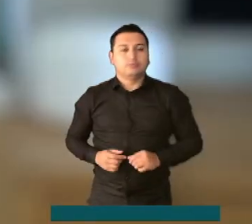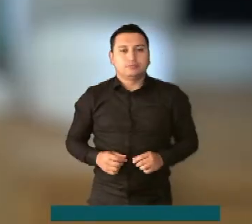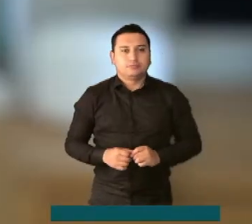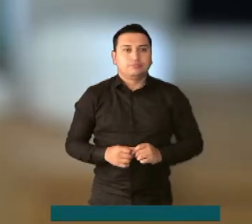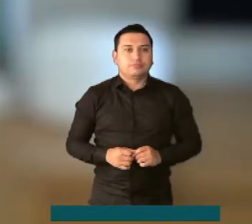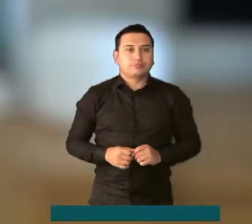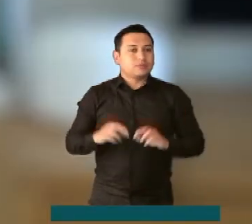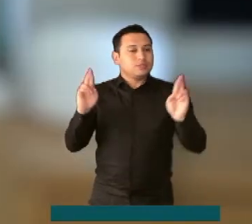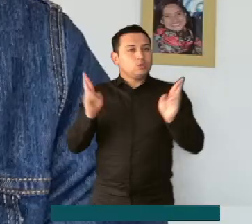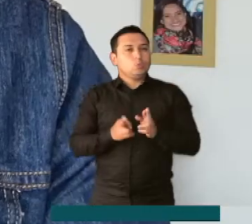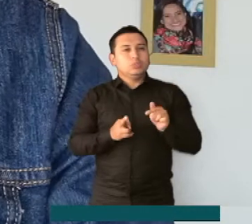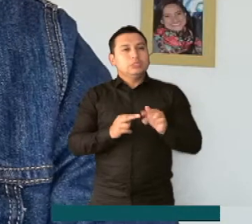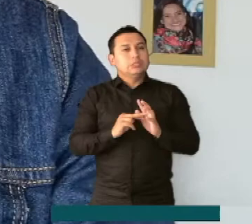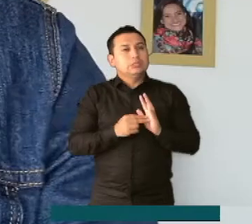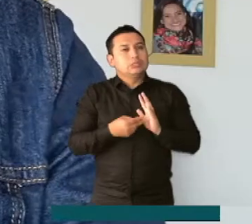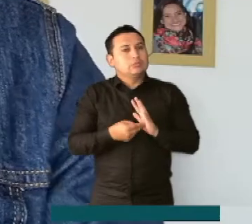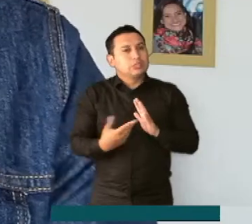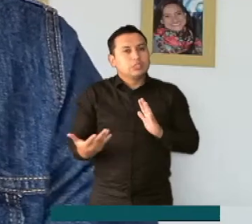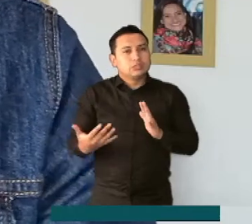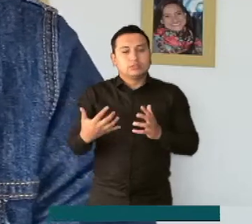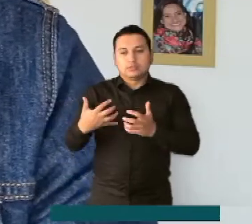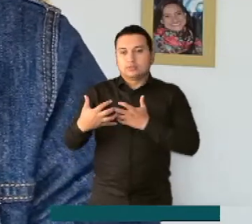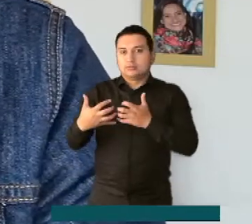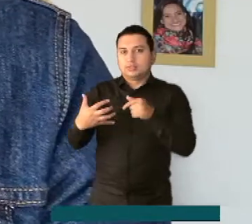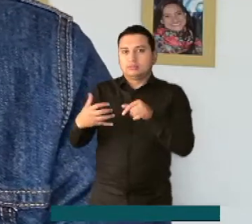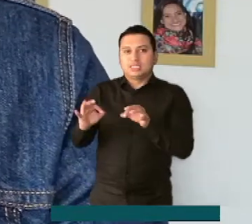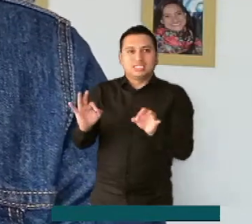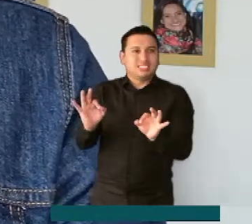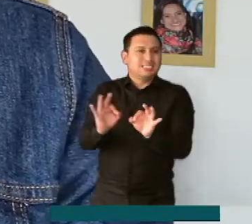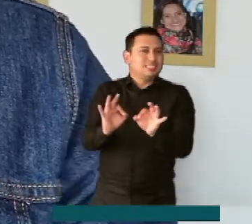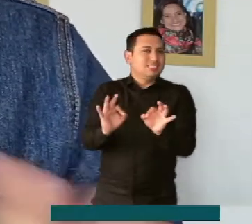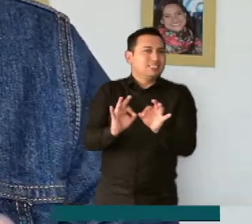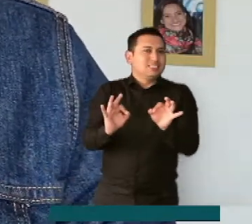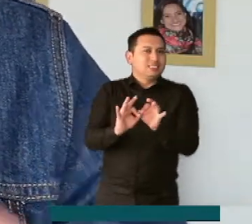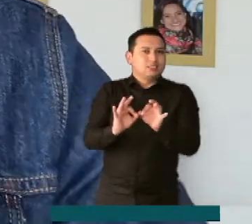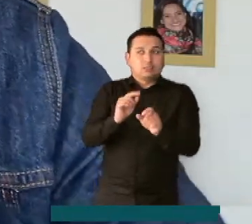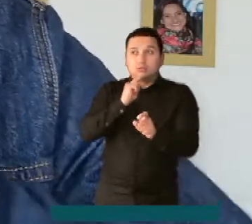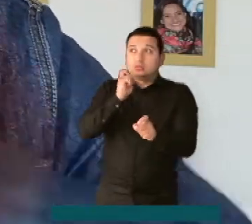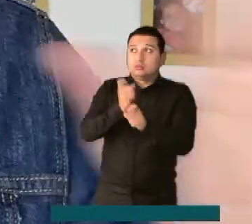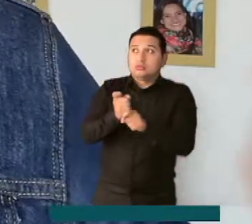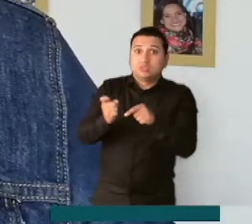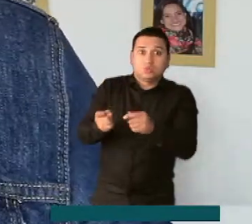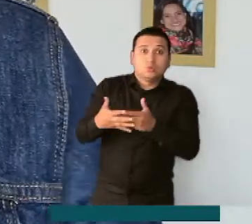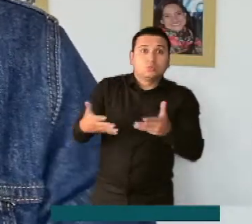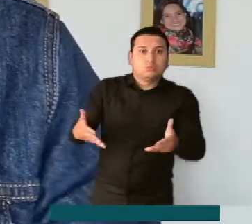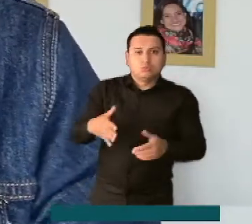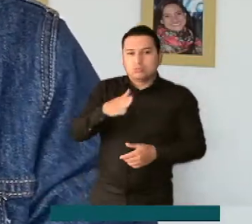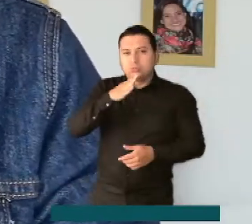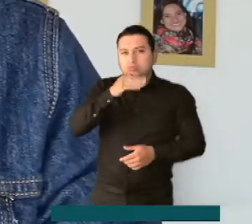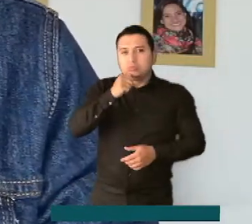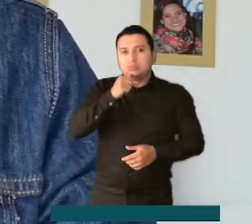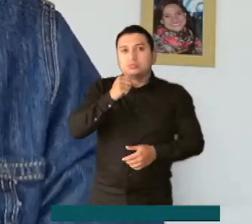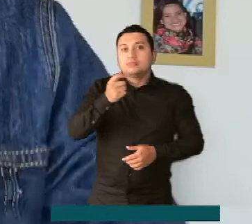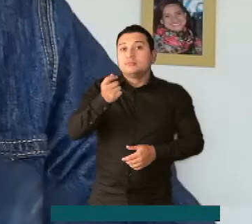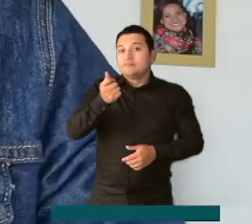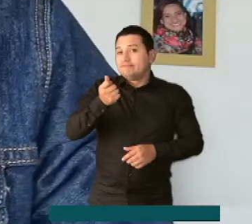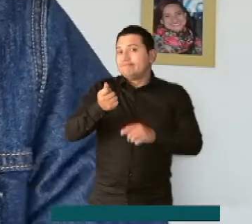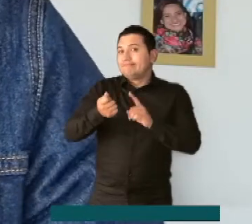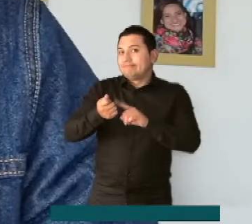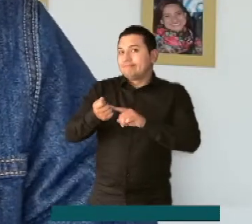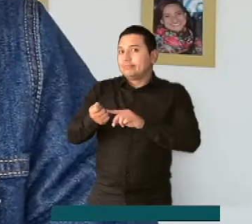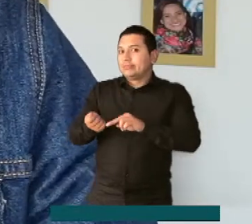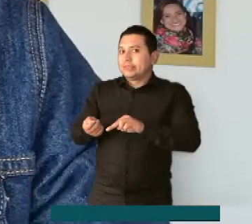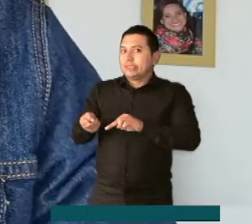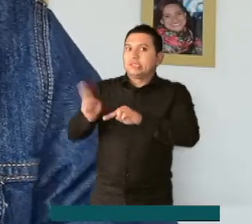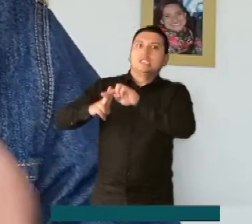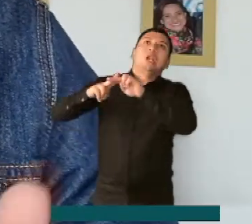del proveedor. En resumen, se trata de un sistema sencillo, muy sencillo, cero complicaciones, y aunque su precio probablemente esté